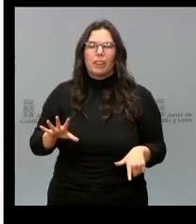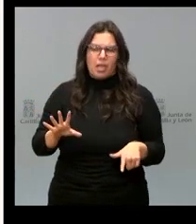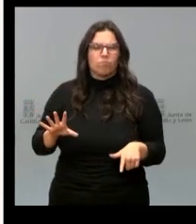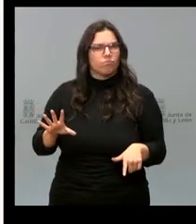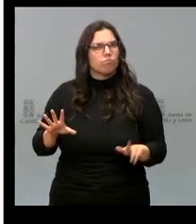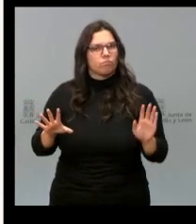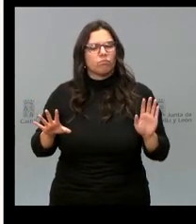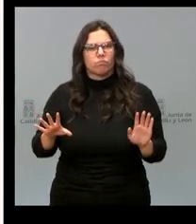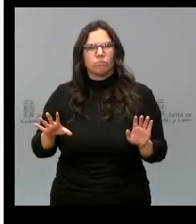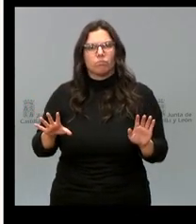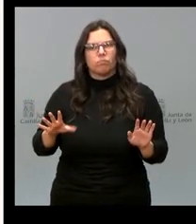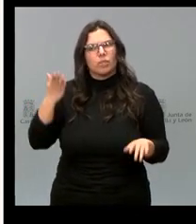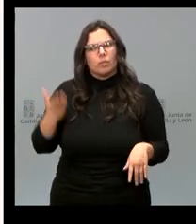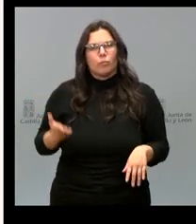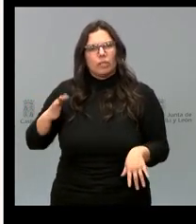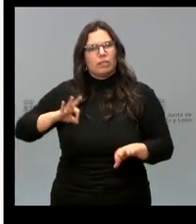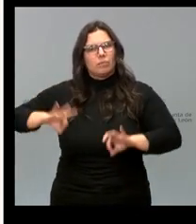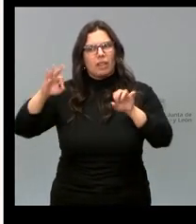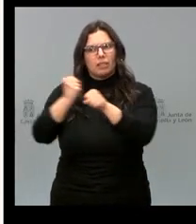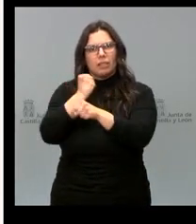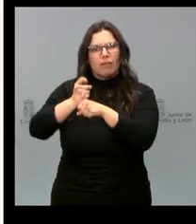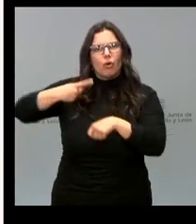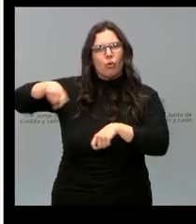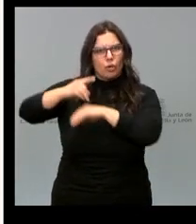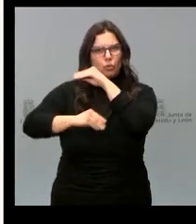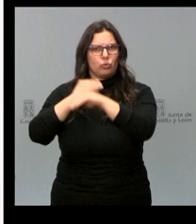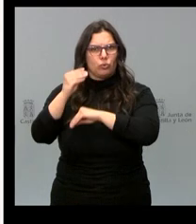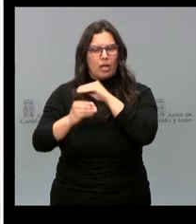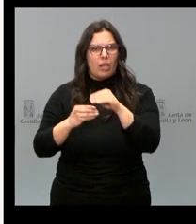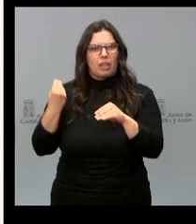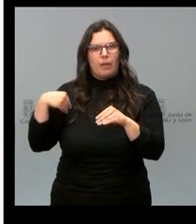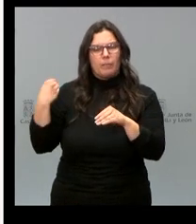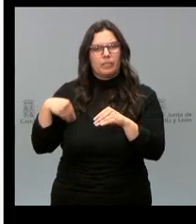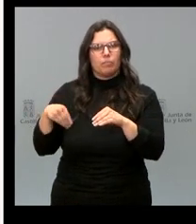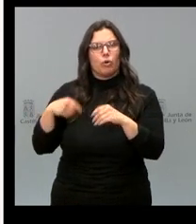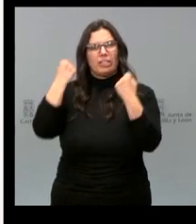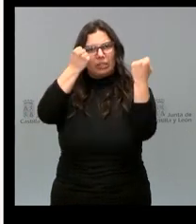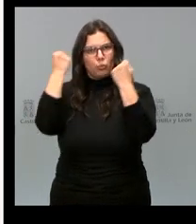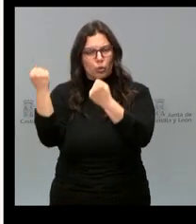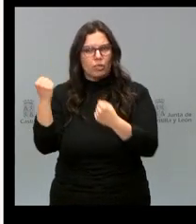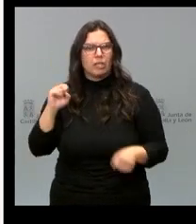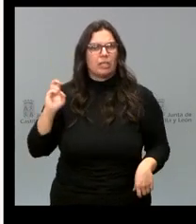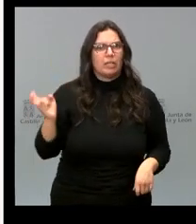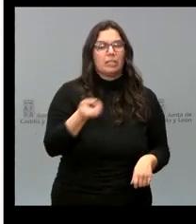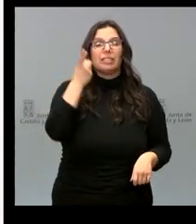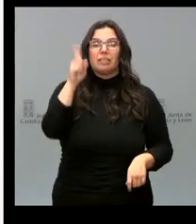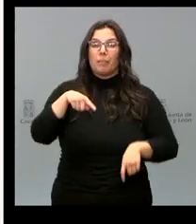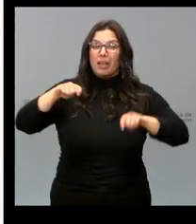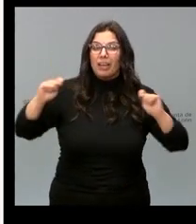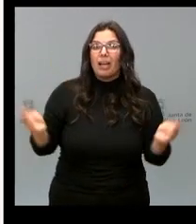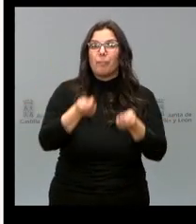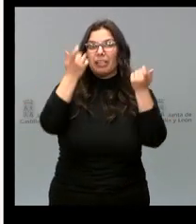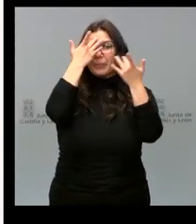especialmente importante la labor que se realiza por parte de las instituciones y con campañas